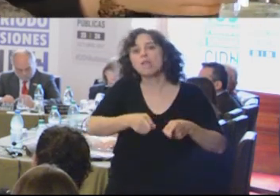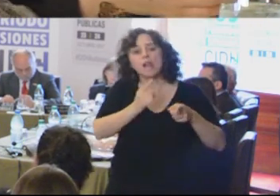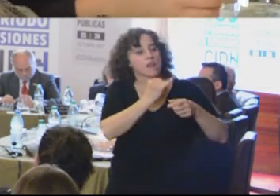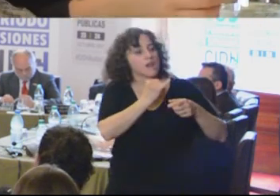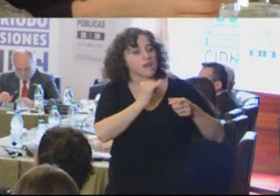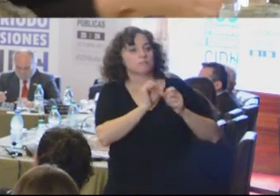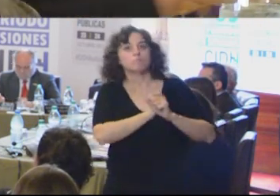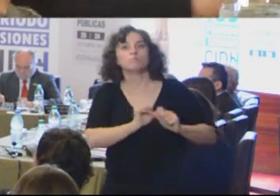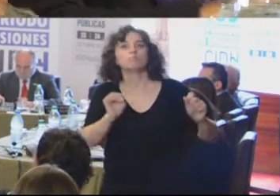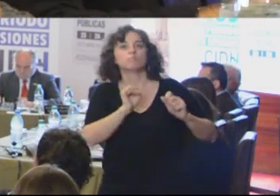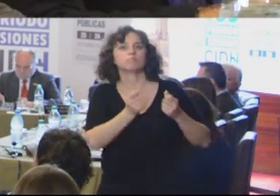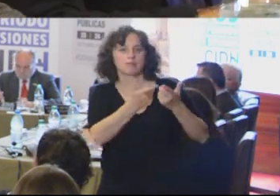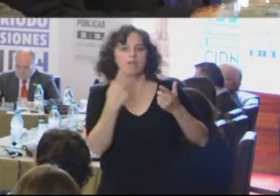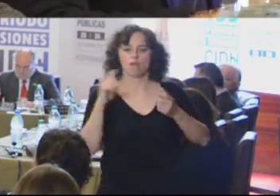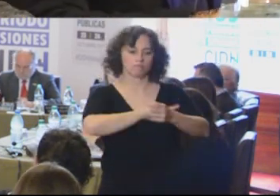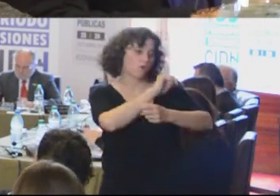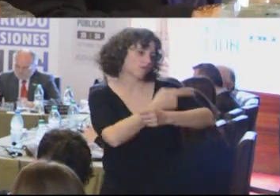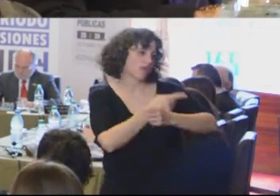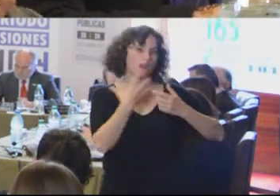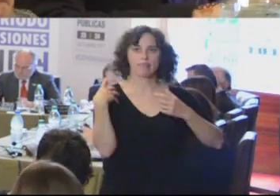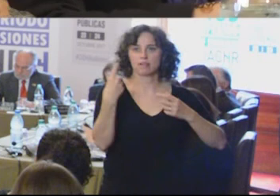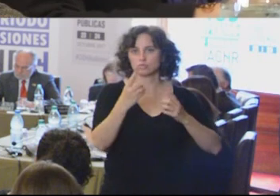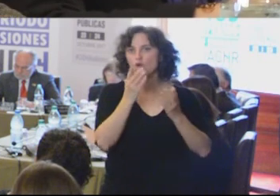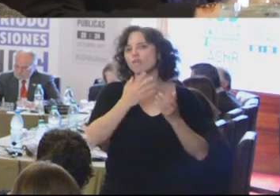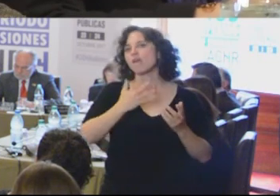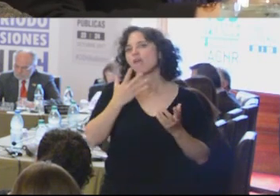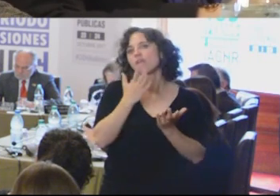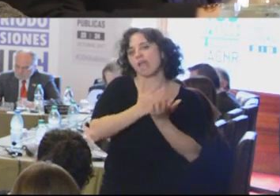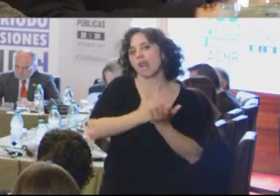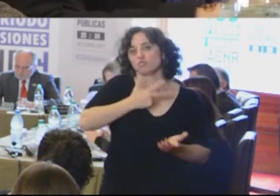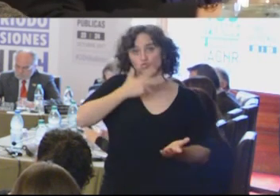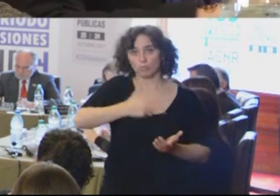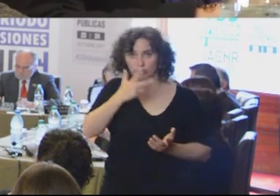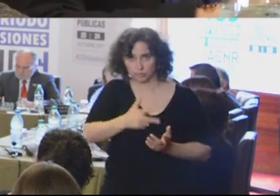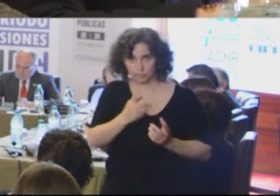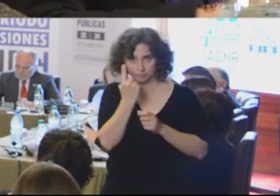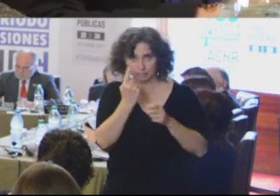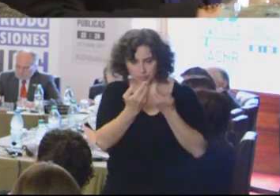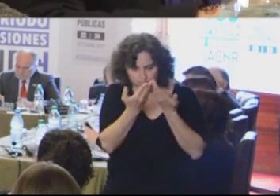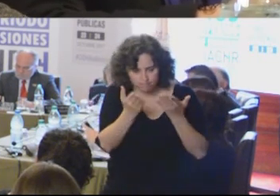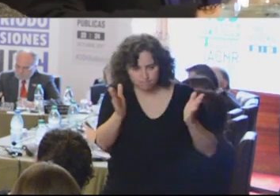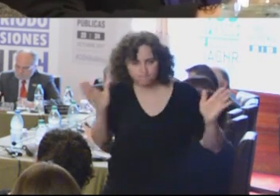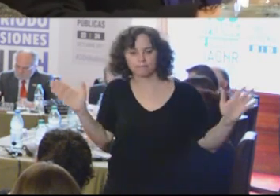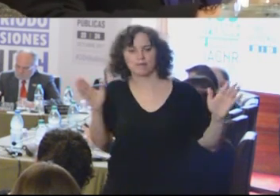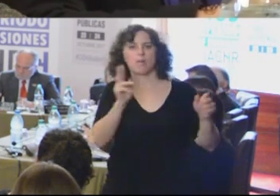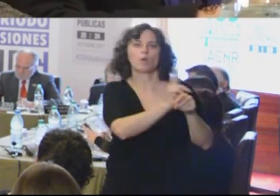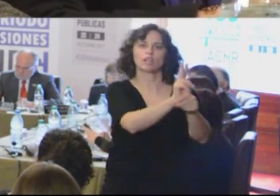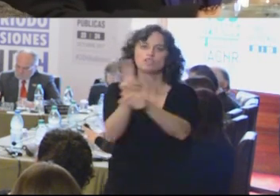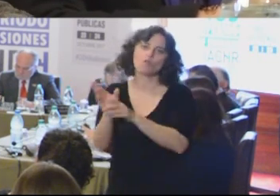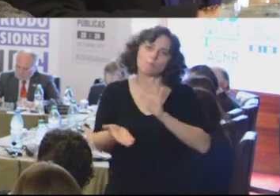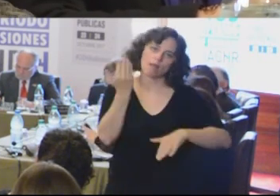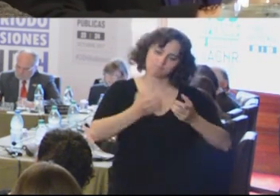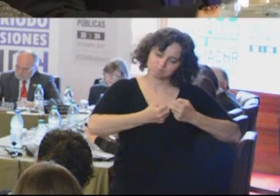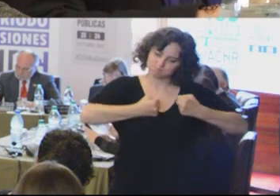potencializar y fortalecer a la dirección de derechos humanos primero porque amplió el espectro de protección al